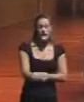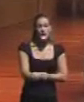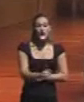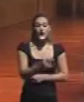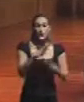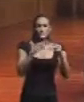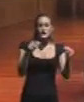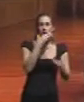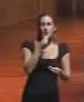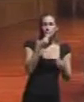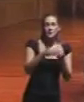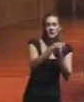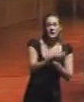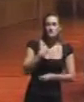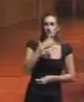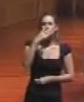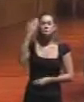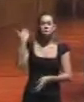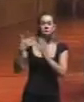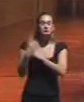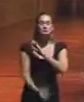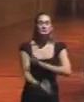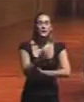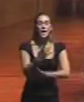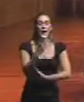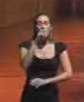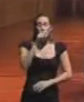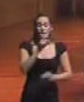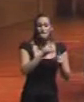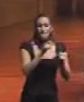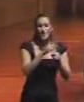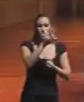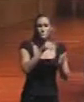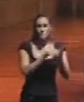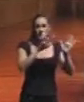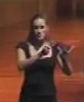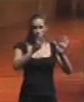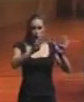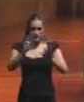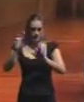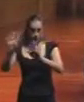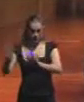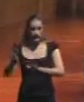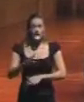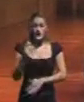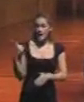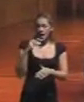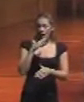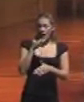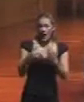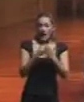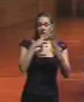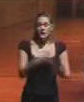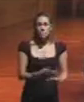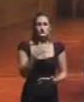de Las Palmas de Gran Canaria fue creada en mayo de 1989 y desde entonces hasta ahora el balance hace que contemos